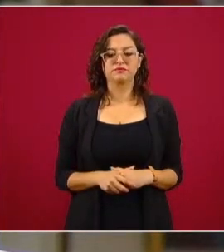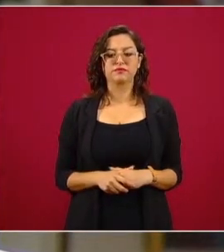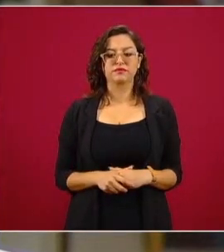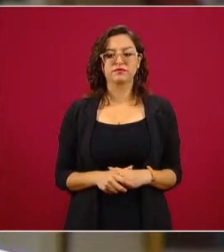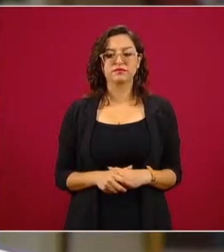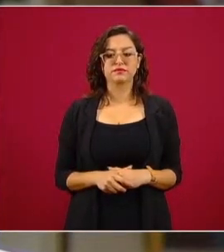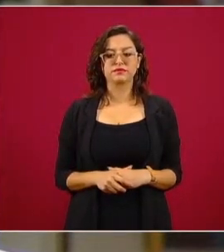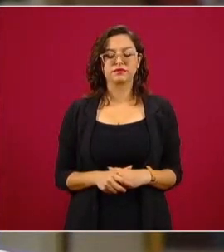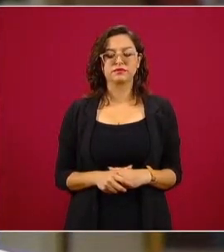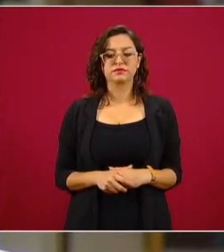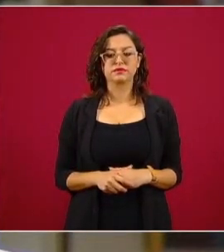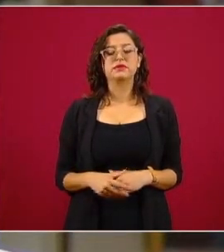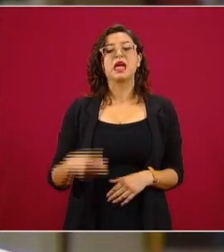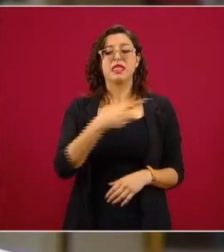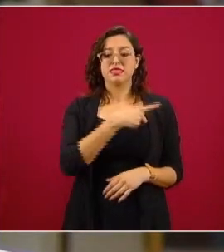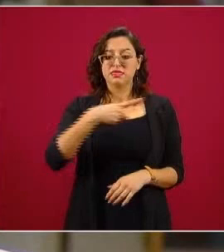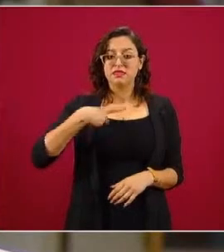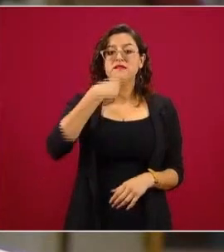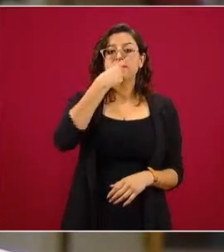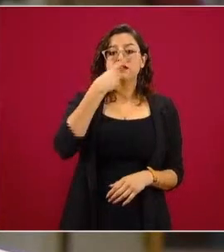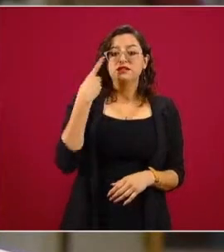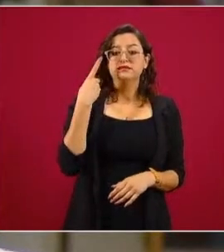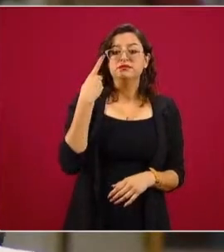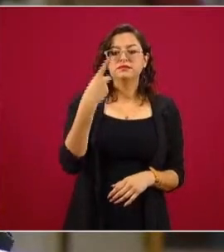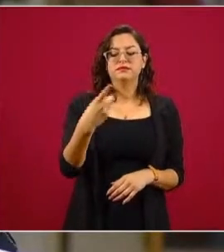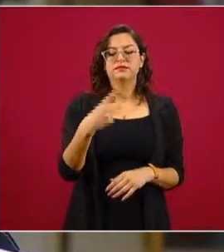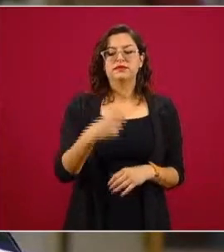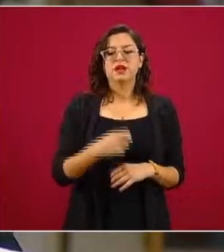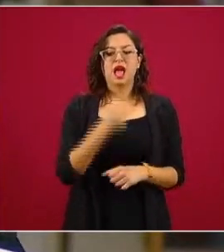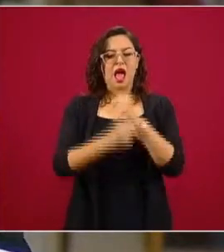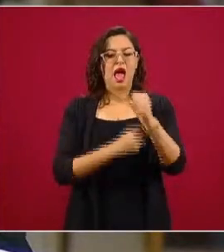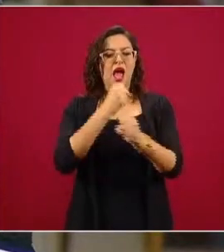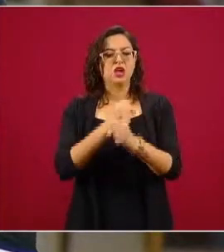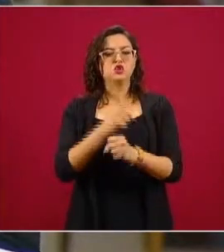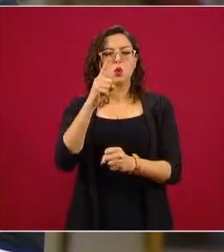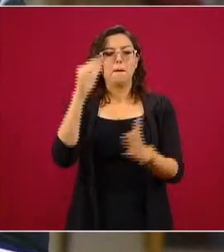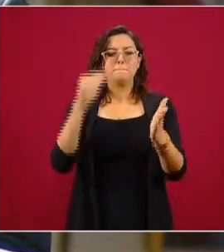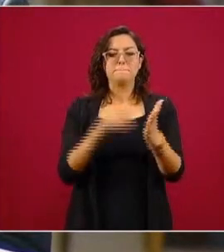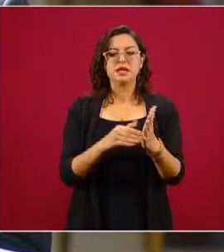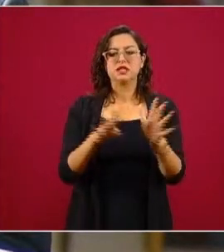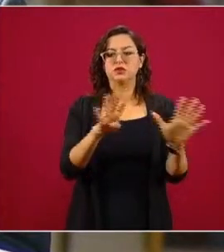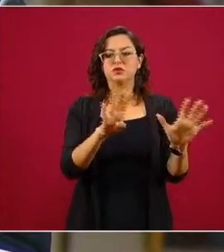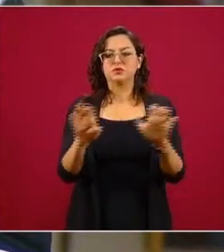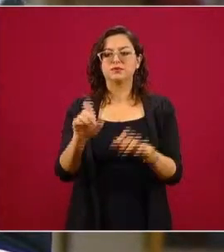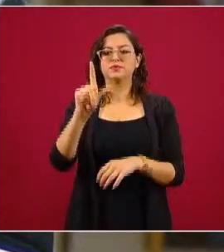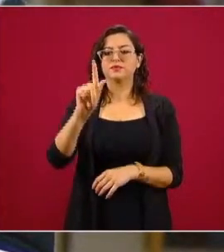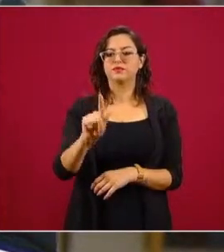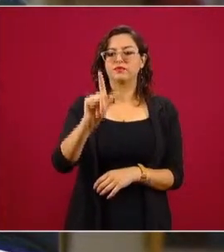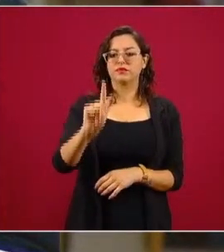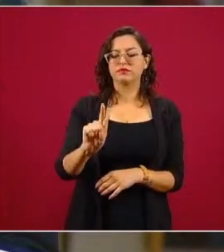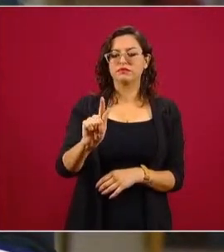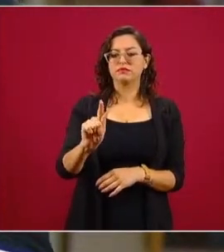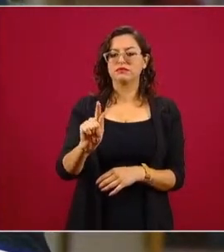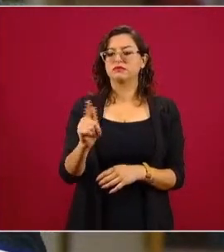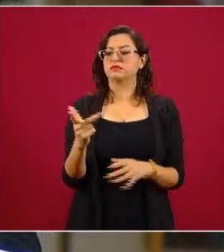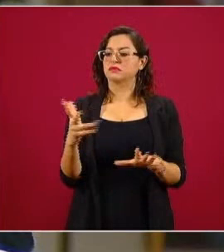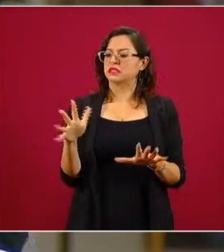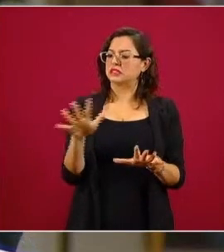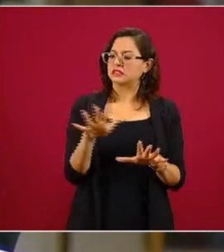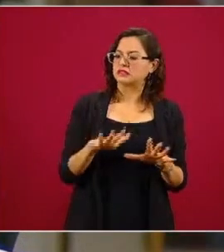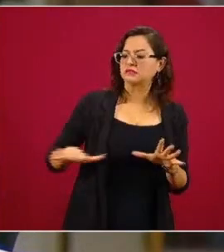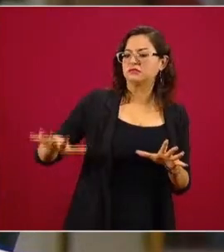baste señalar en 1970 la región representó